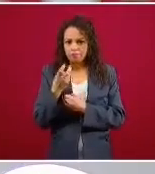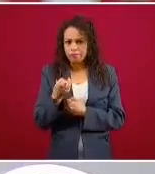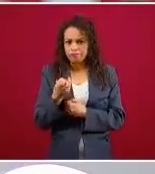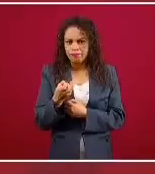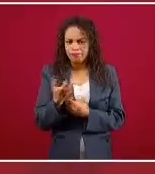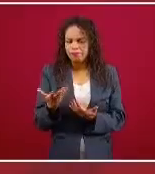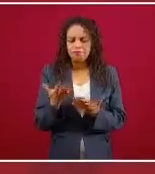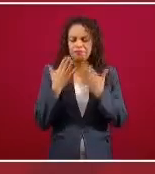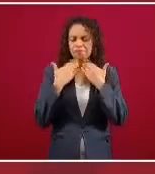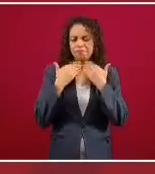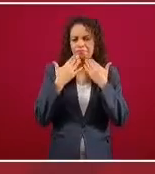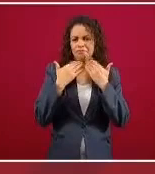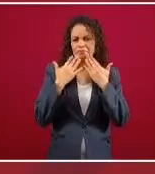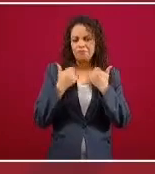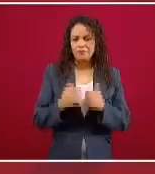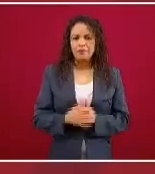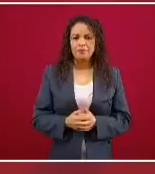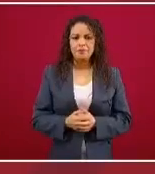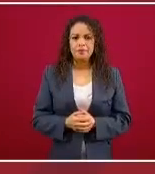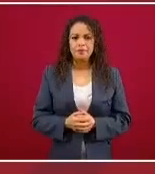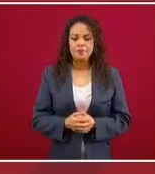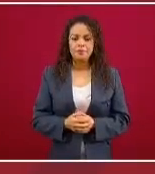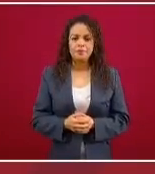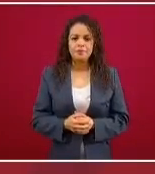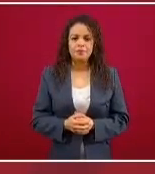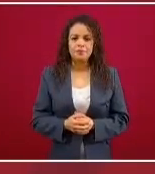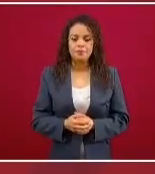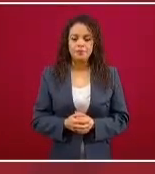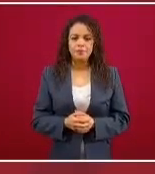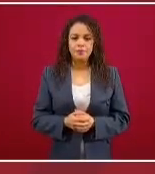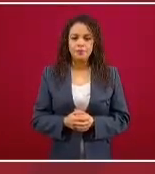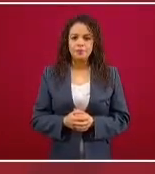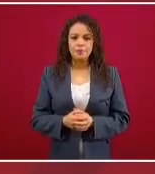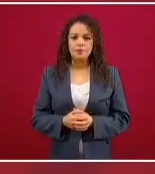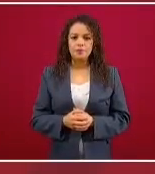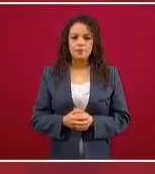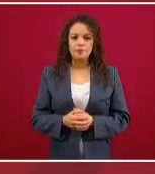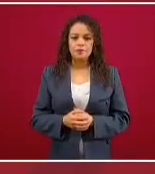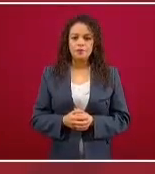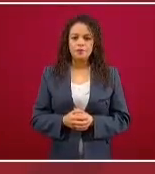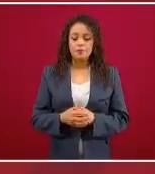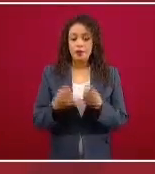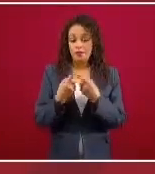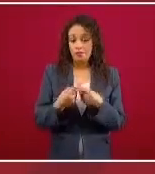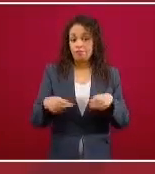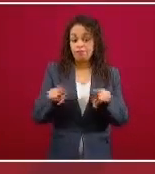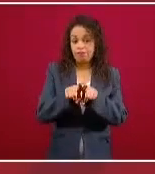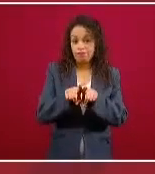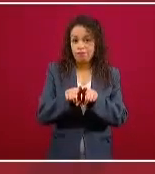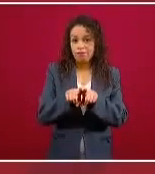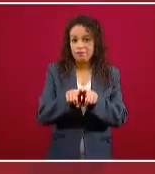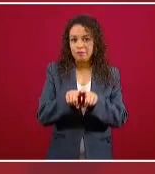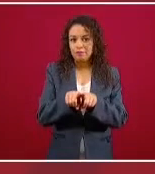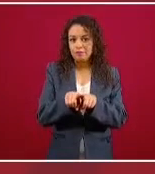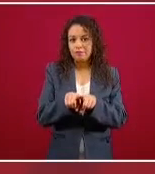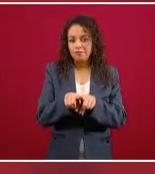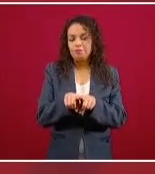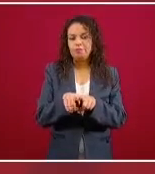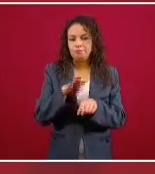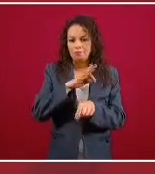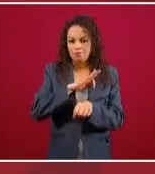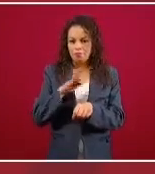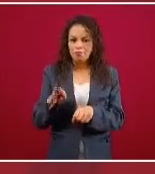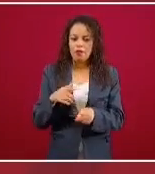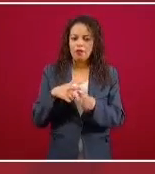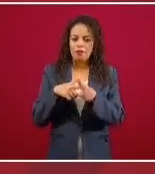esta medida, porque al mismo tiempo vamos a seguir